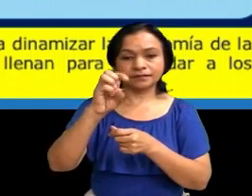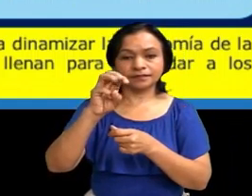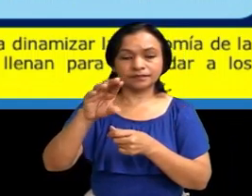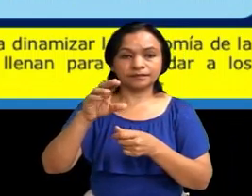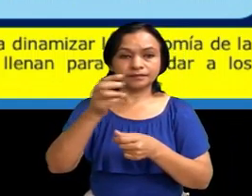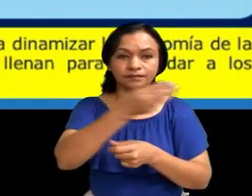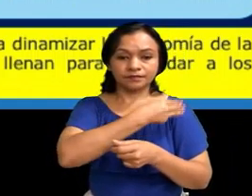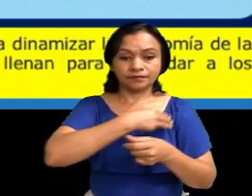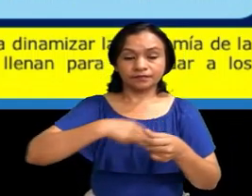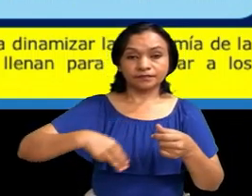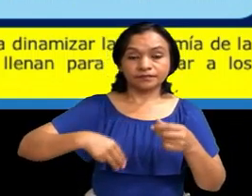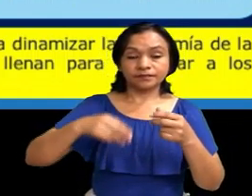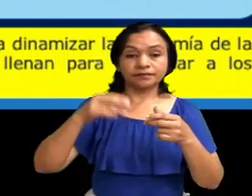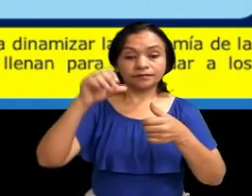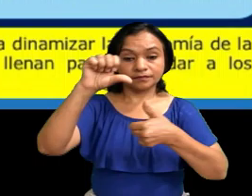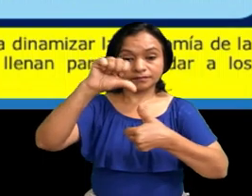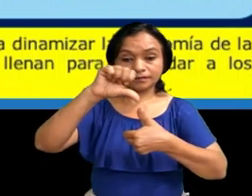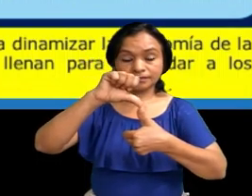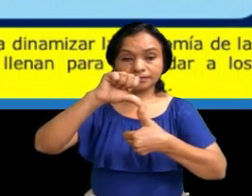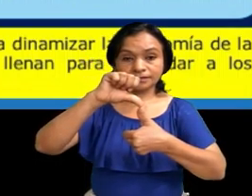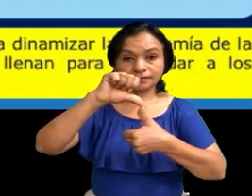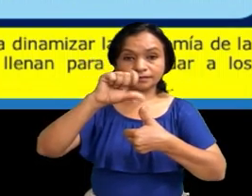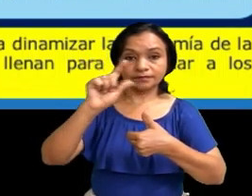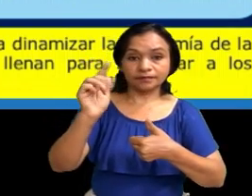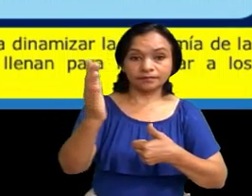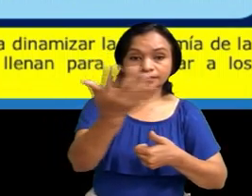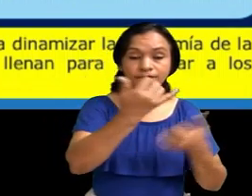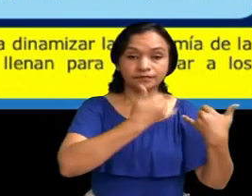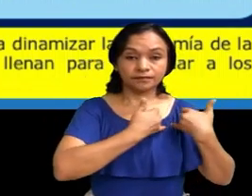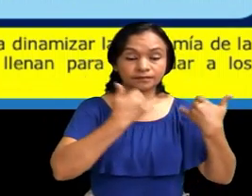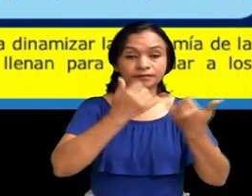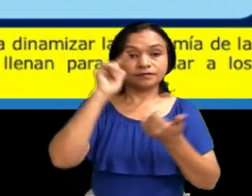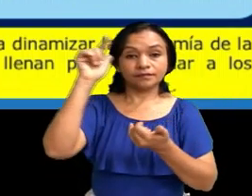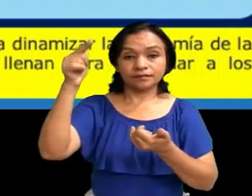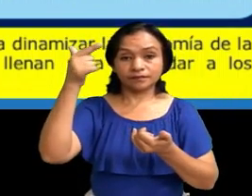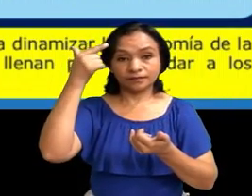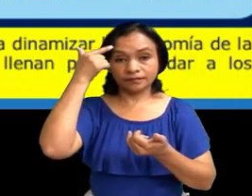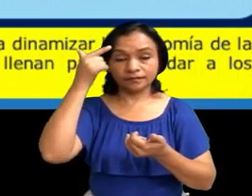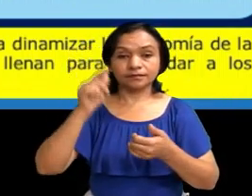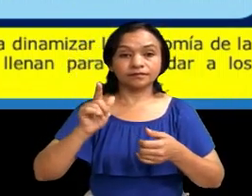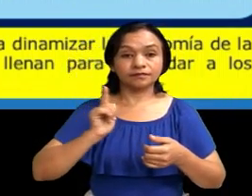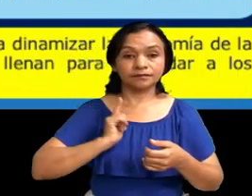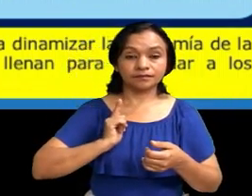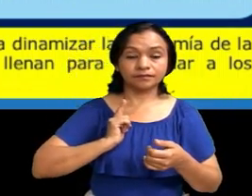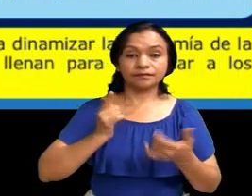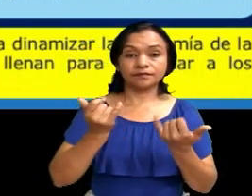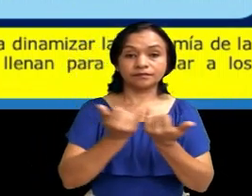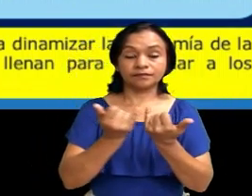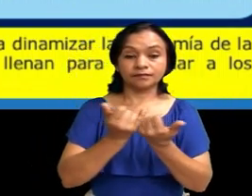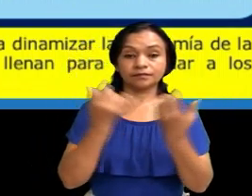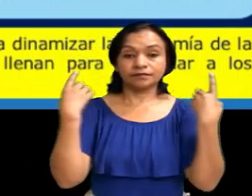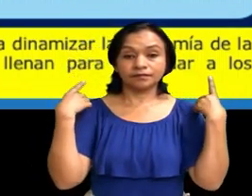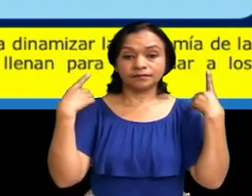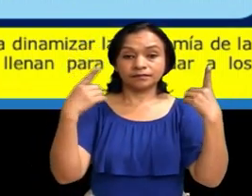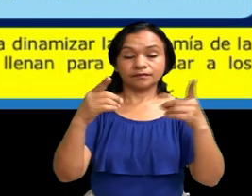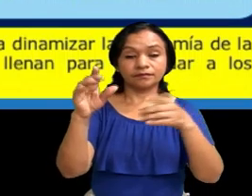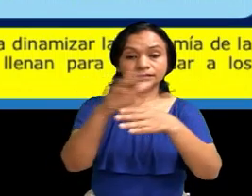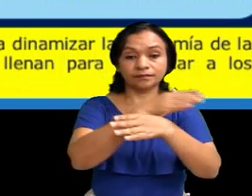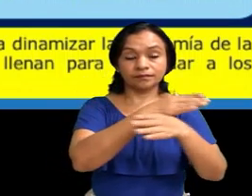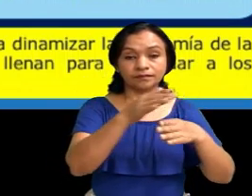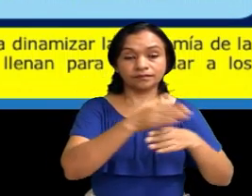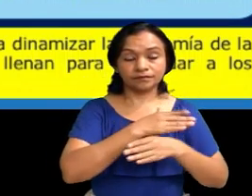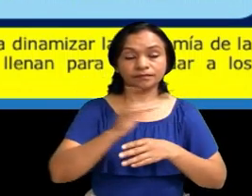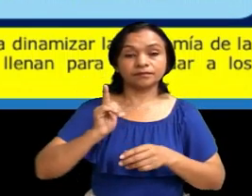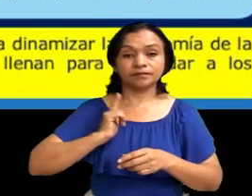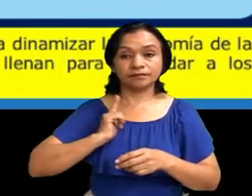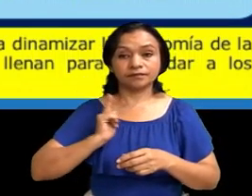Ministros de Centroamérica, de todas las instituciones de gobierno. Están los directores de las diferentes instancias que se